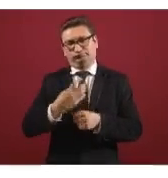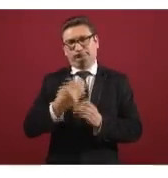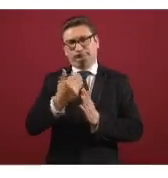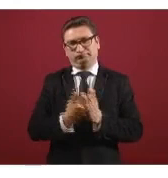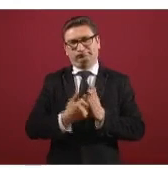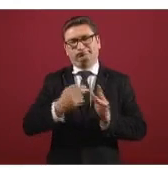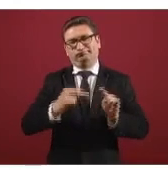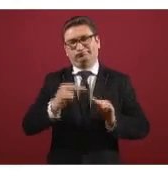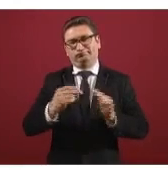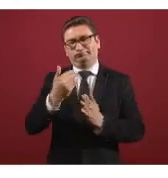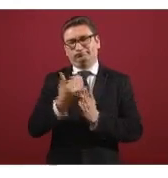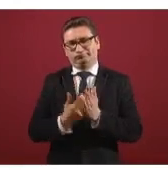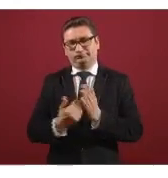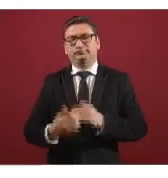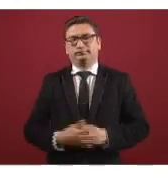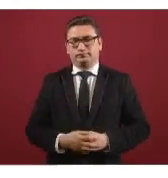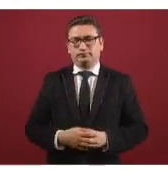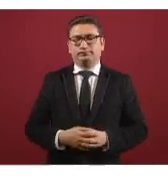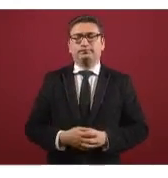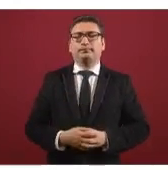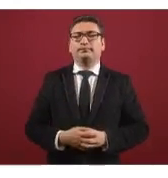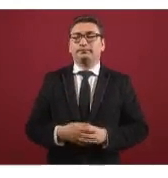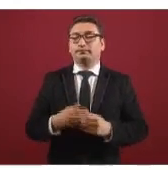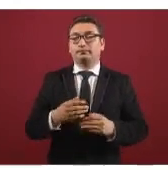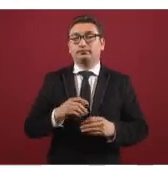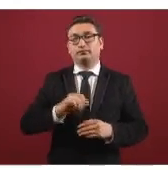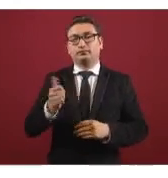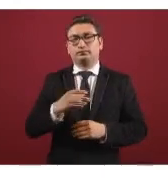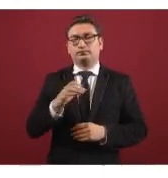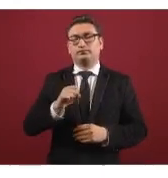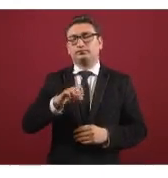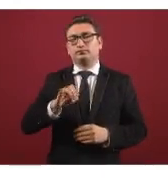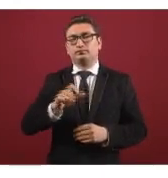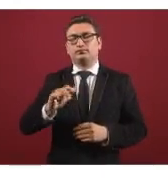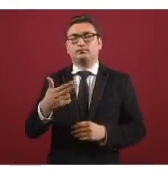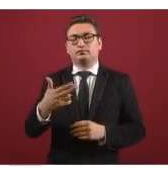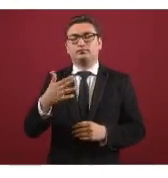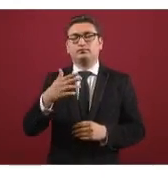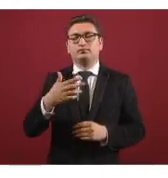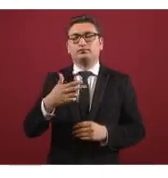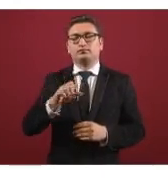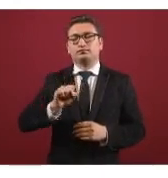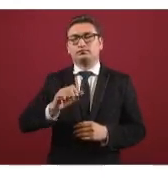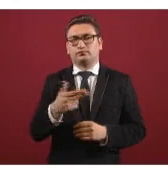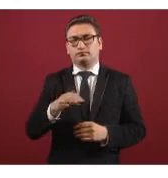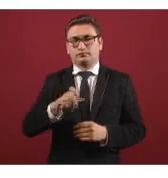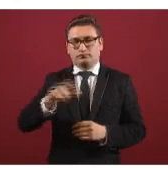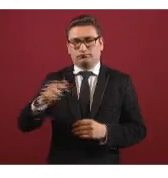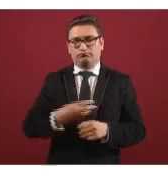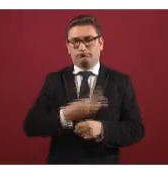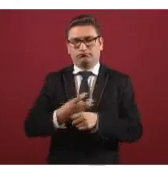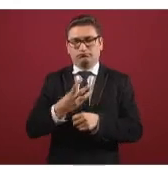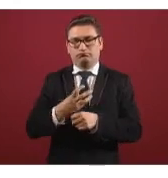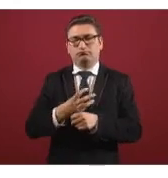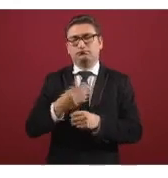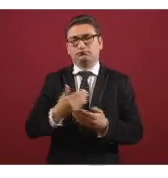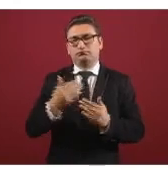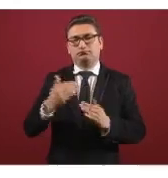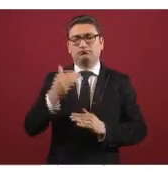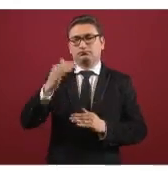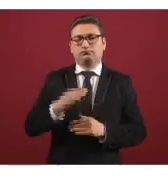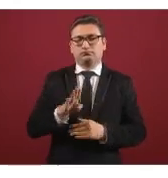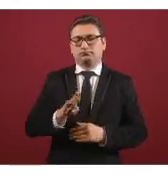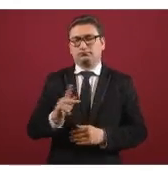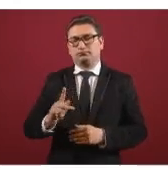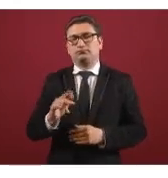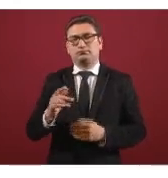margen significativamente, mientras que Shell, que está en tercero, estaba a media tabla con BP y